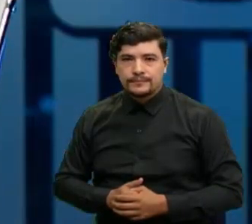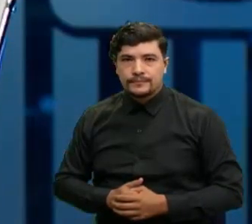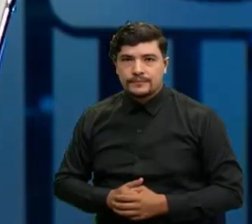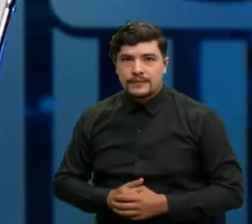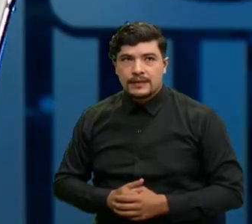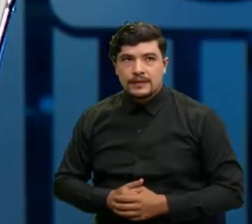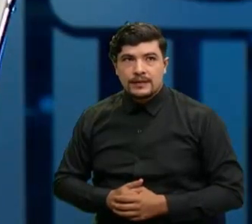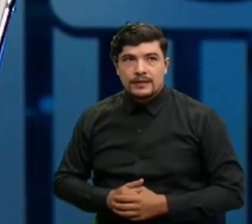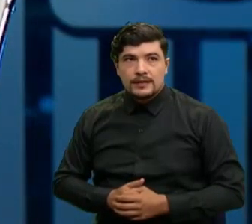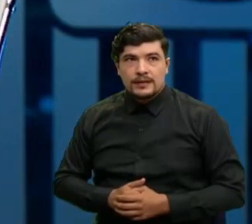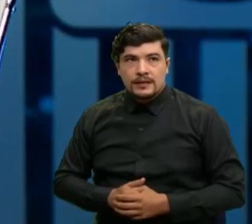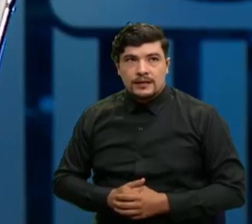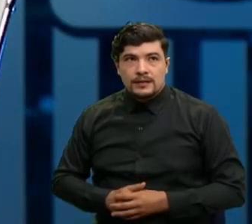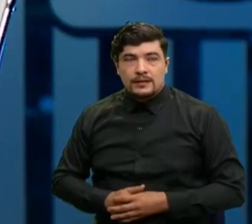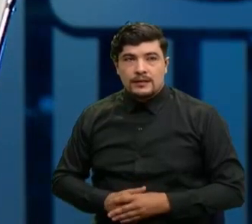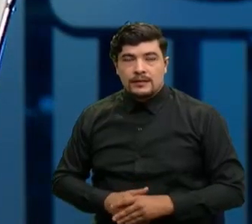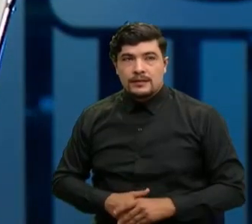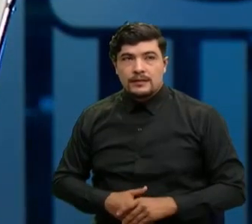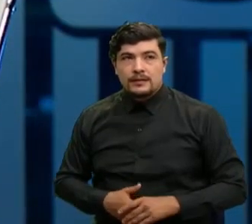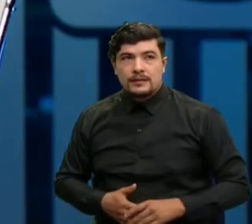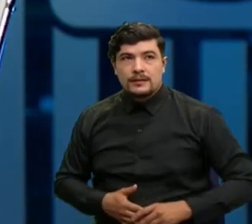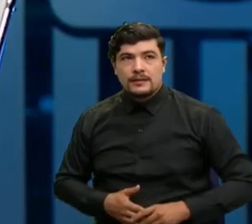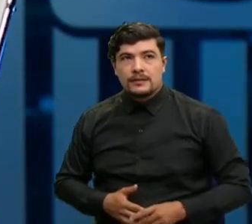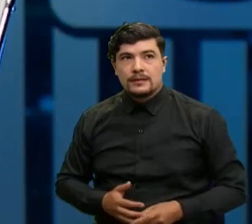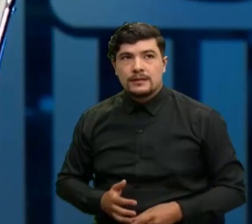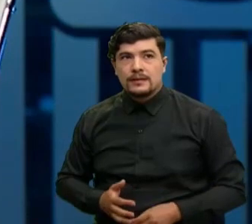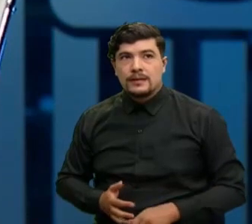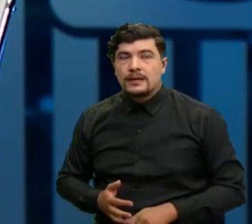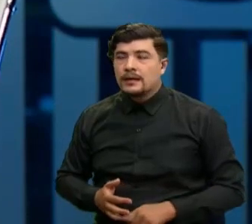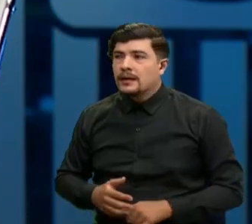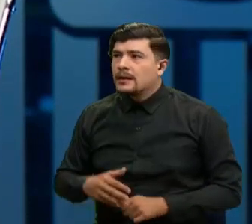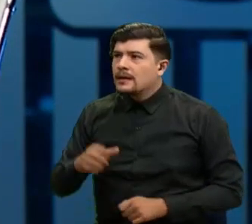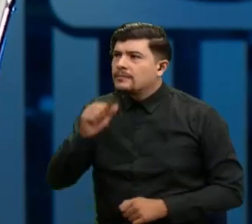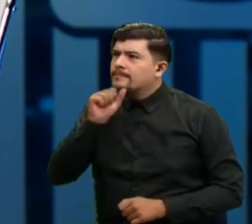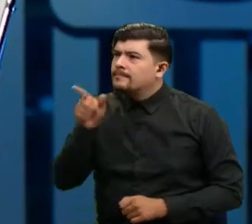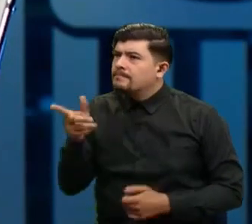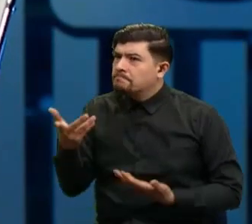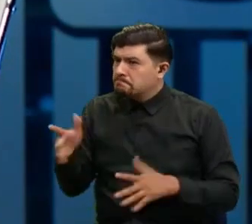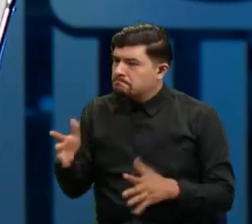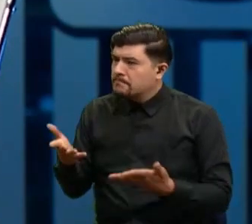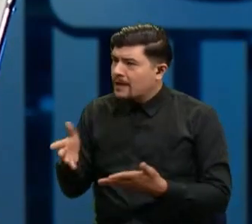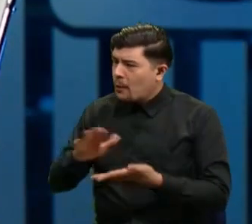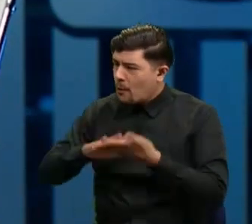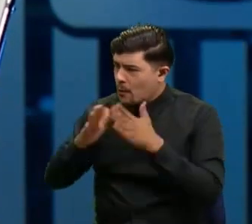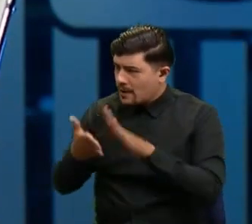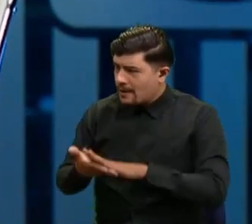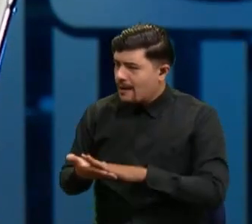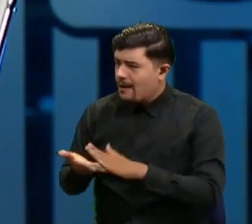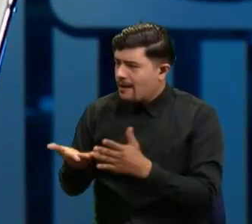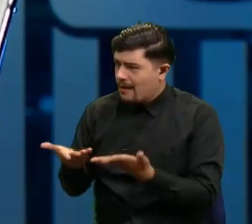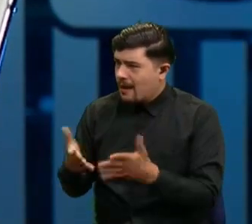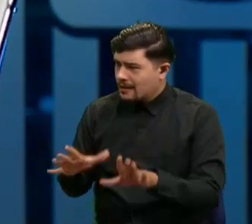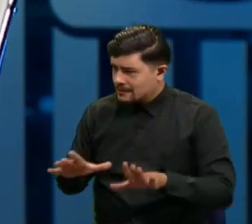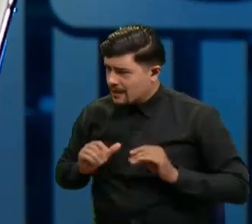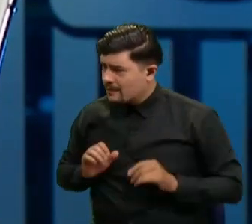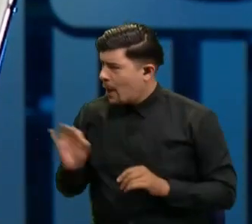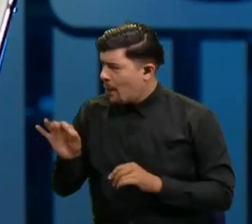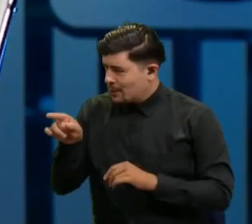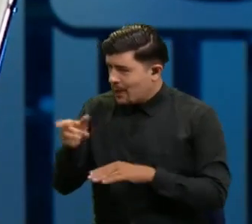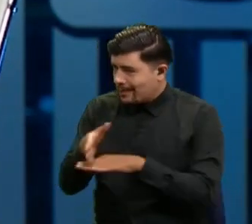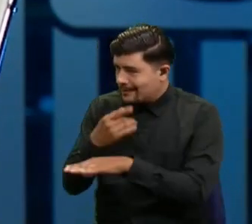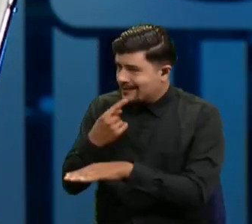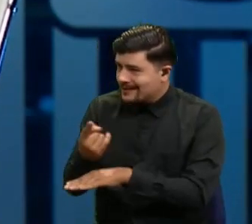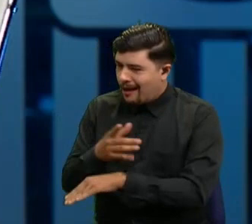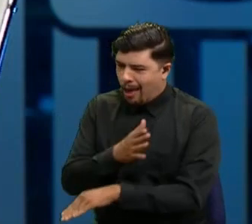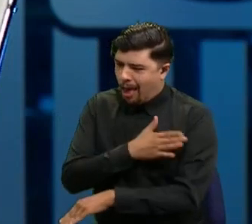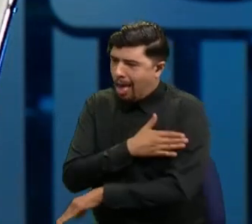aceptación por parte de la comunidad? ¿Se ha mostrado renuente o, como usted lo indica, ha puesto su bracito para recibir el biológico?